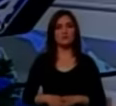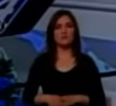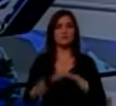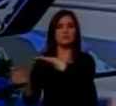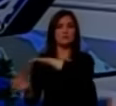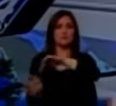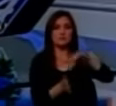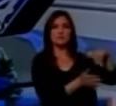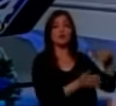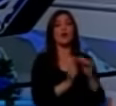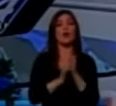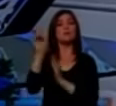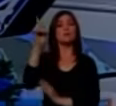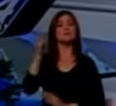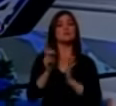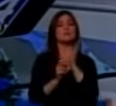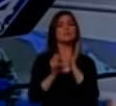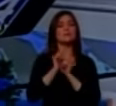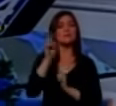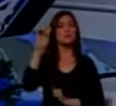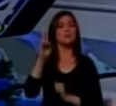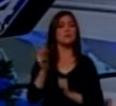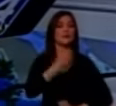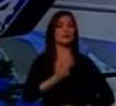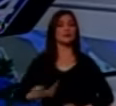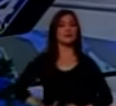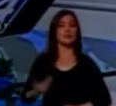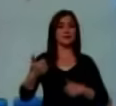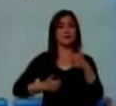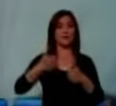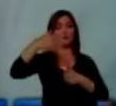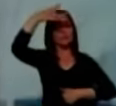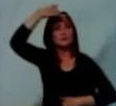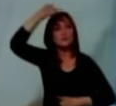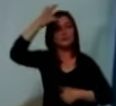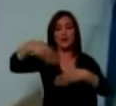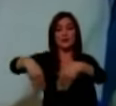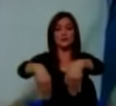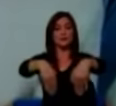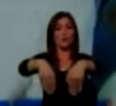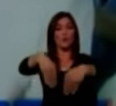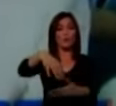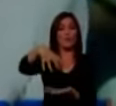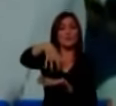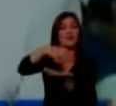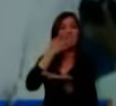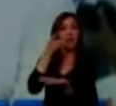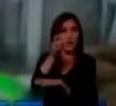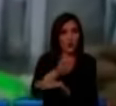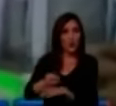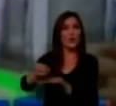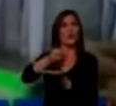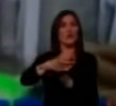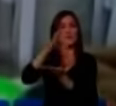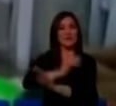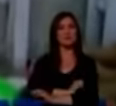Mientras tanto, el vicepresidente y candidato de País, Jorge Glass, cumple actividades proselitistas en la provincia de El Oro. Esta mañana